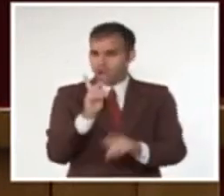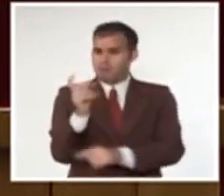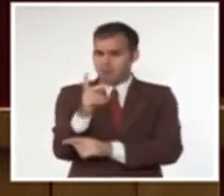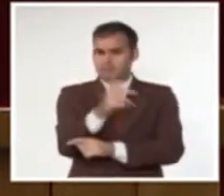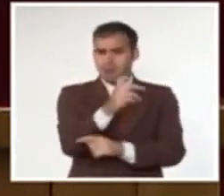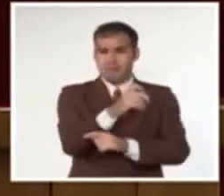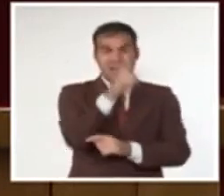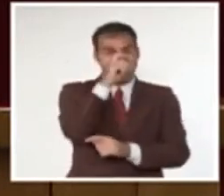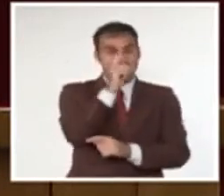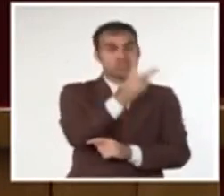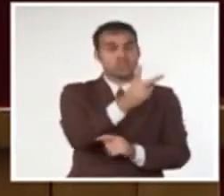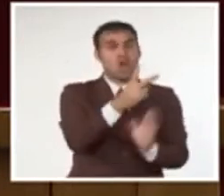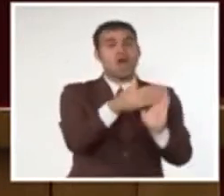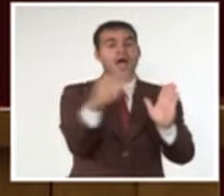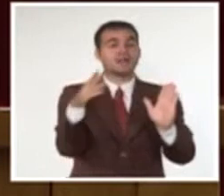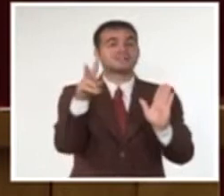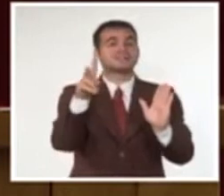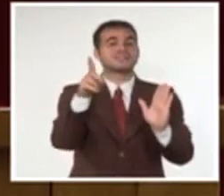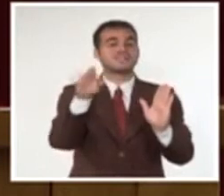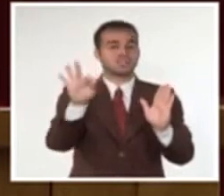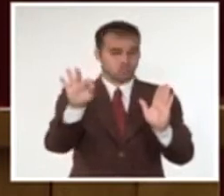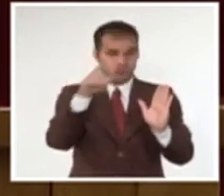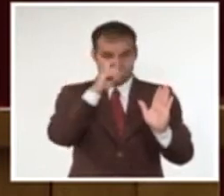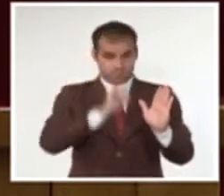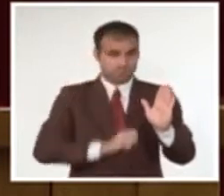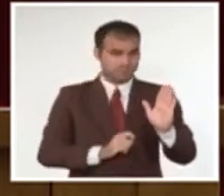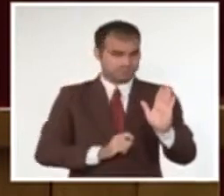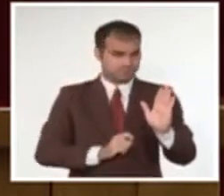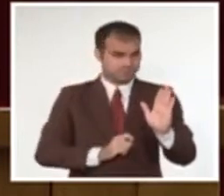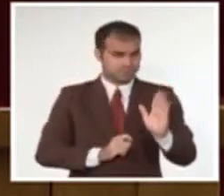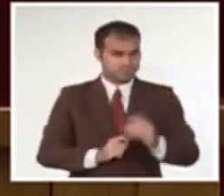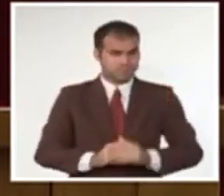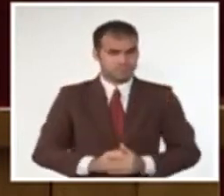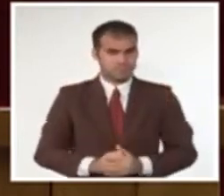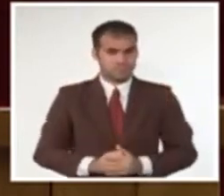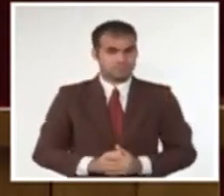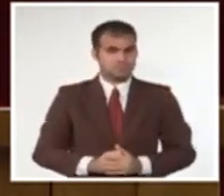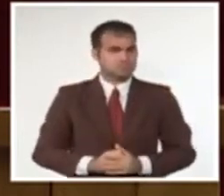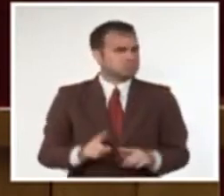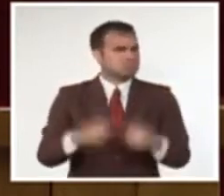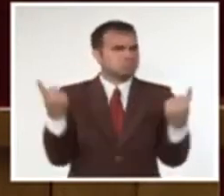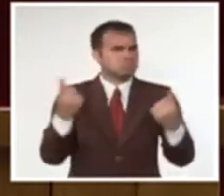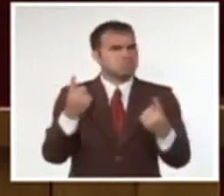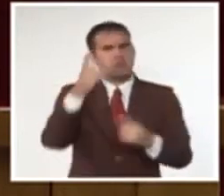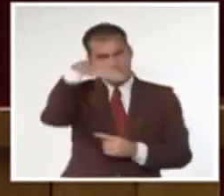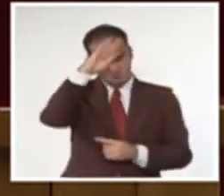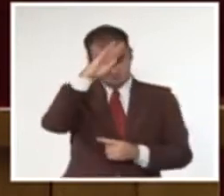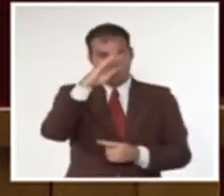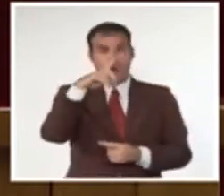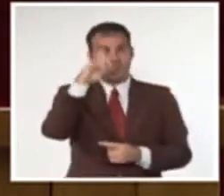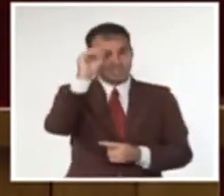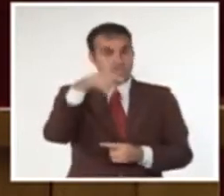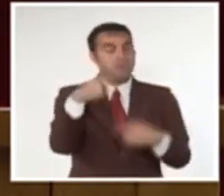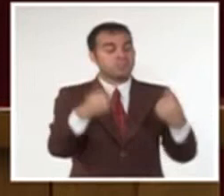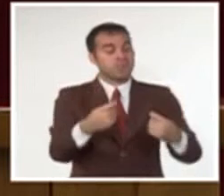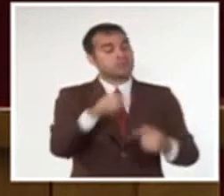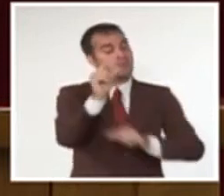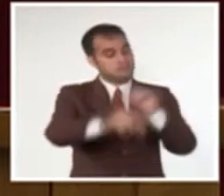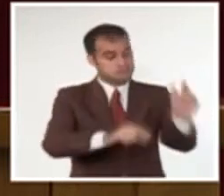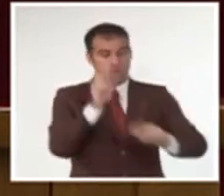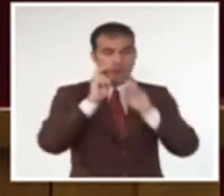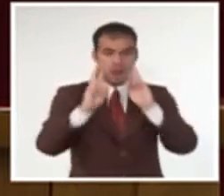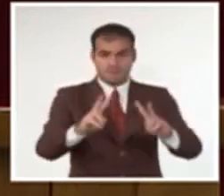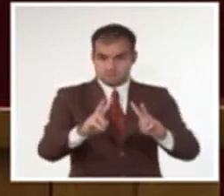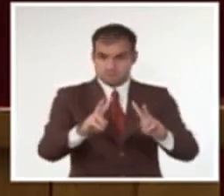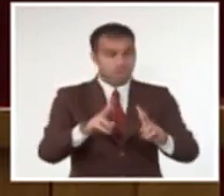a 18 años. Porque en Cuba el derecho a la vida como derecho que permite el ejercicio del resto